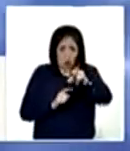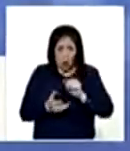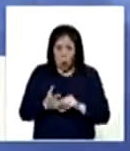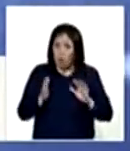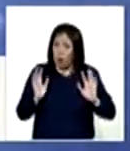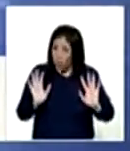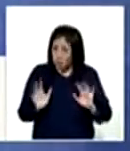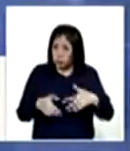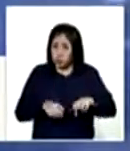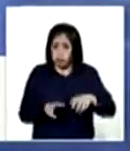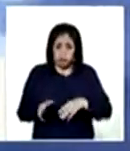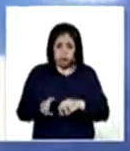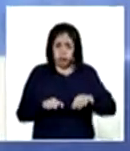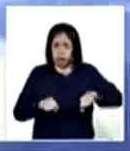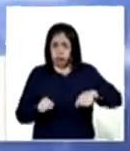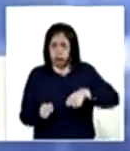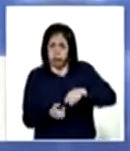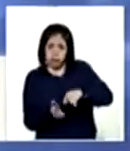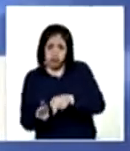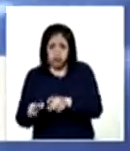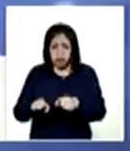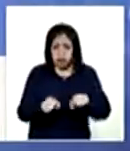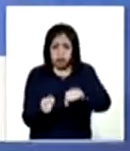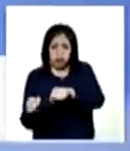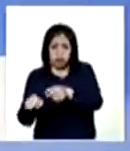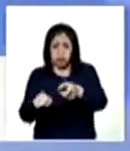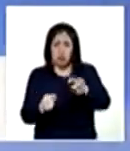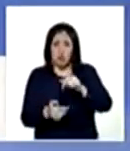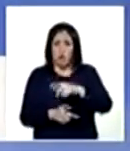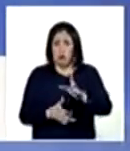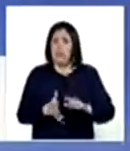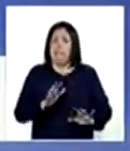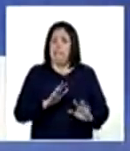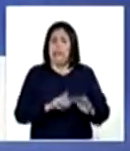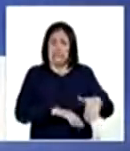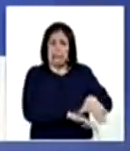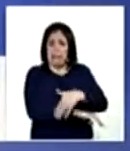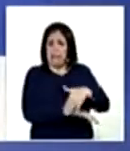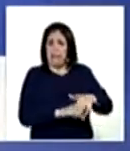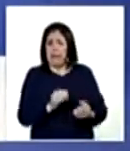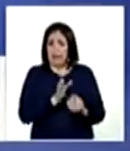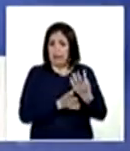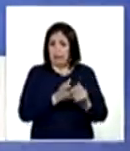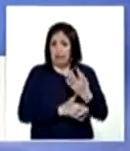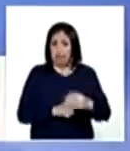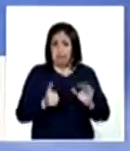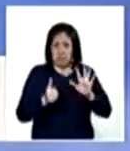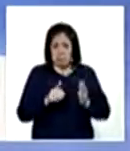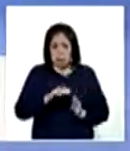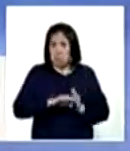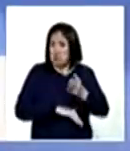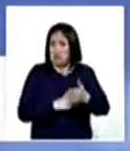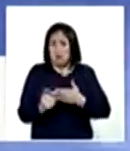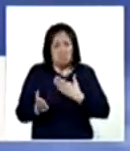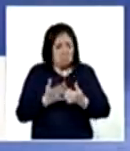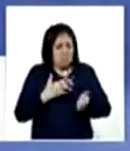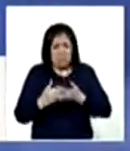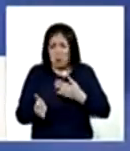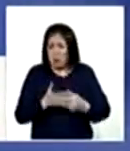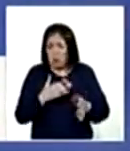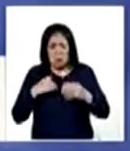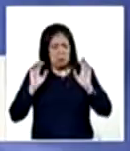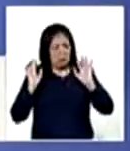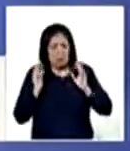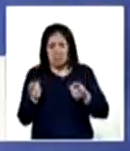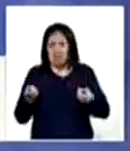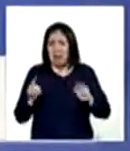delincuente huye por diversas calles, incluso en la cuadra 6 de la avenida Arequipa, cruza la berma central de la vía sin importarle que pueda ocasionar